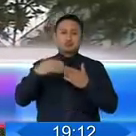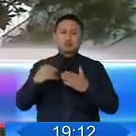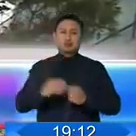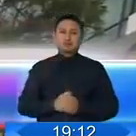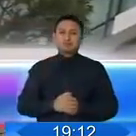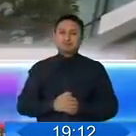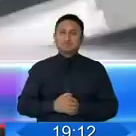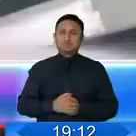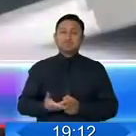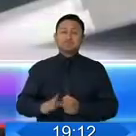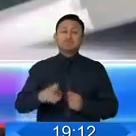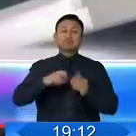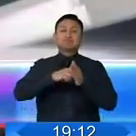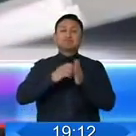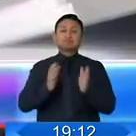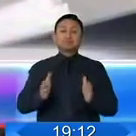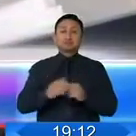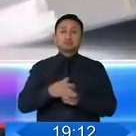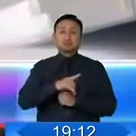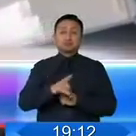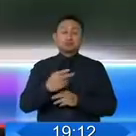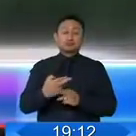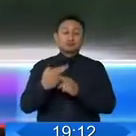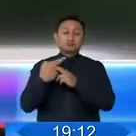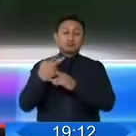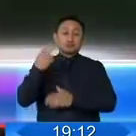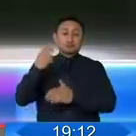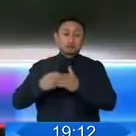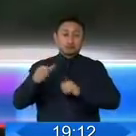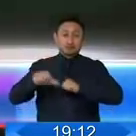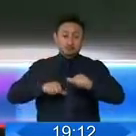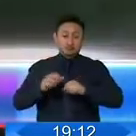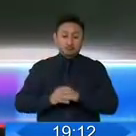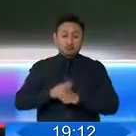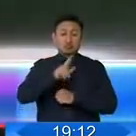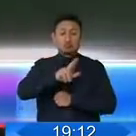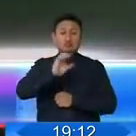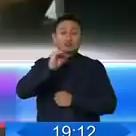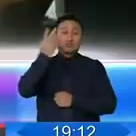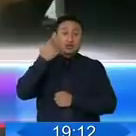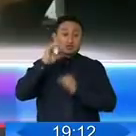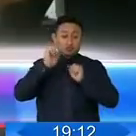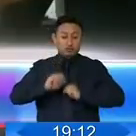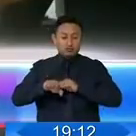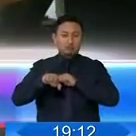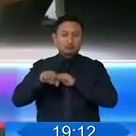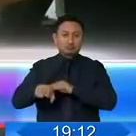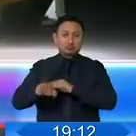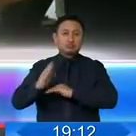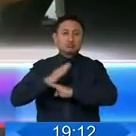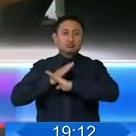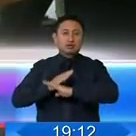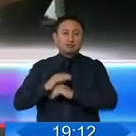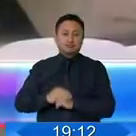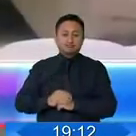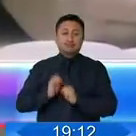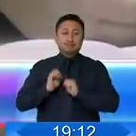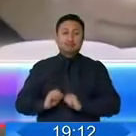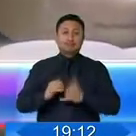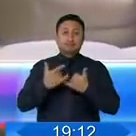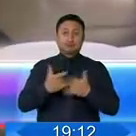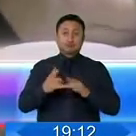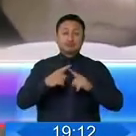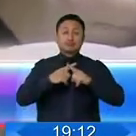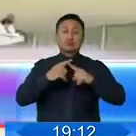la Contraloría, quienes tienen glosas administrativas cuentan con 30 días para presentar sus descargos. El plazo empieza desde la fecha en que